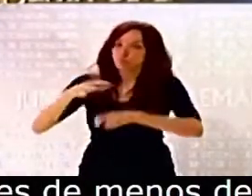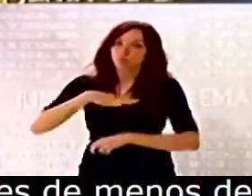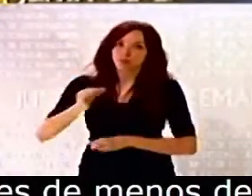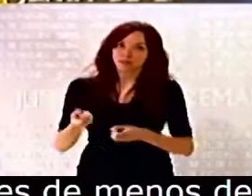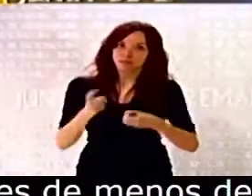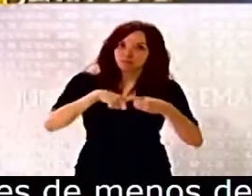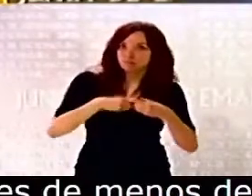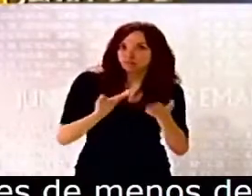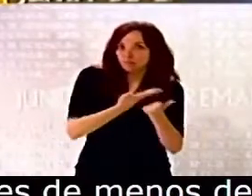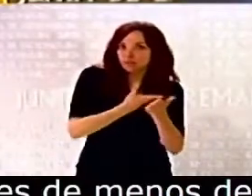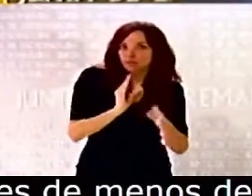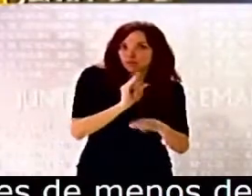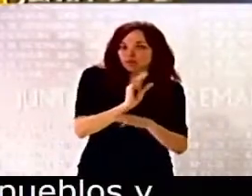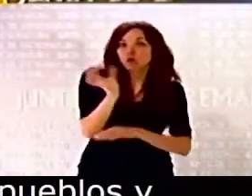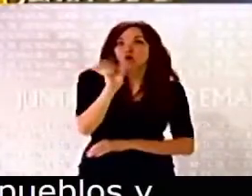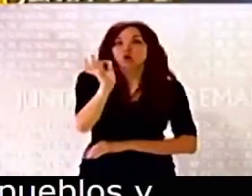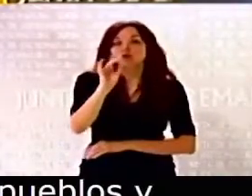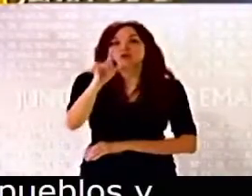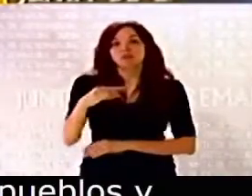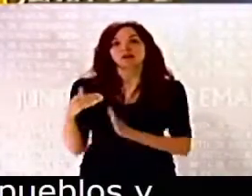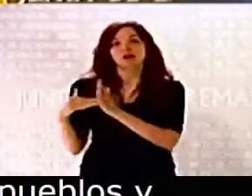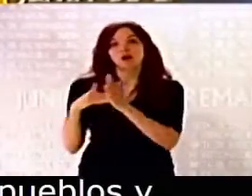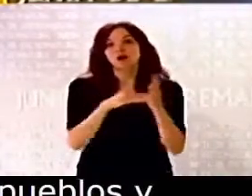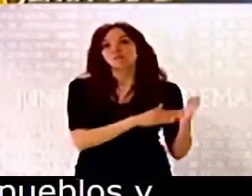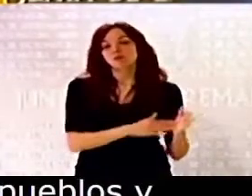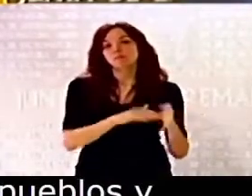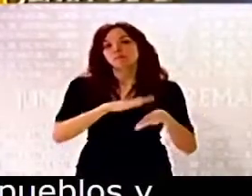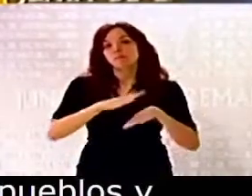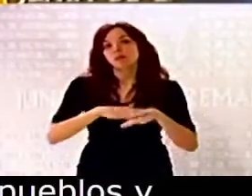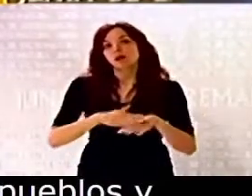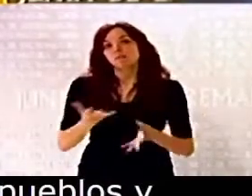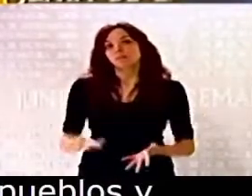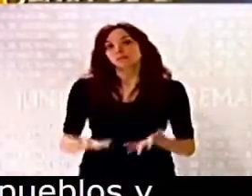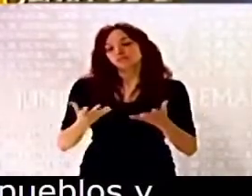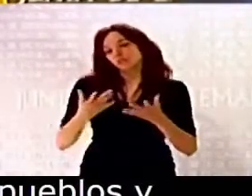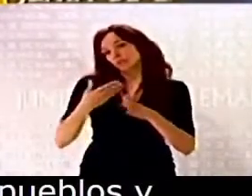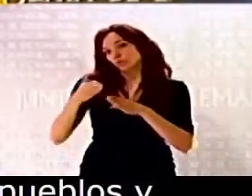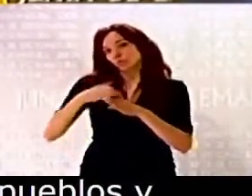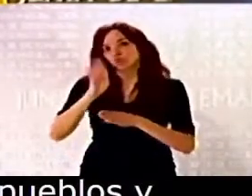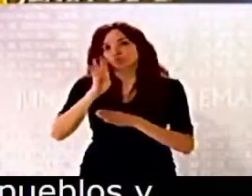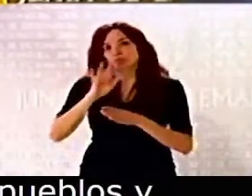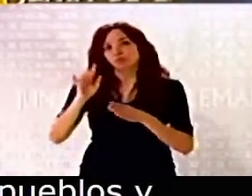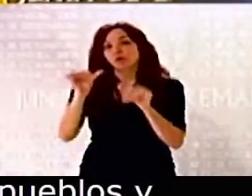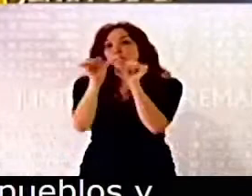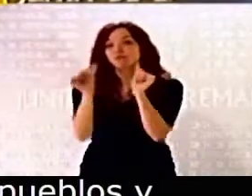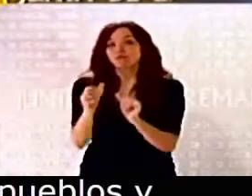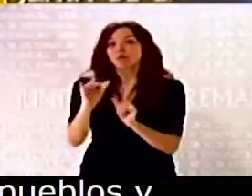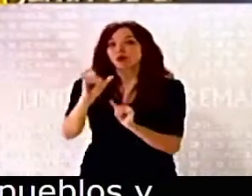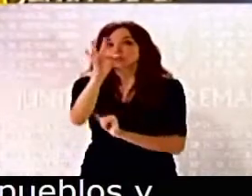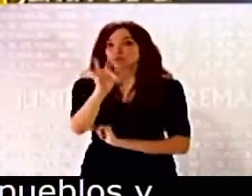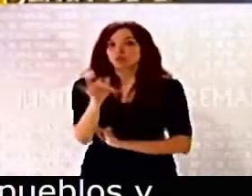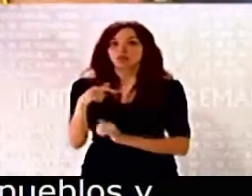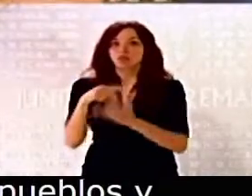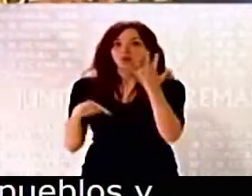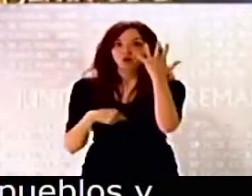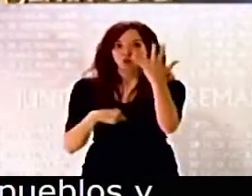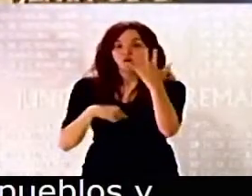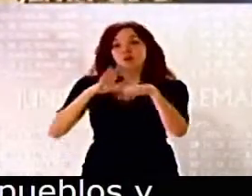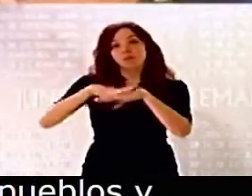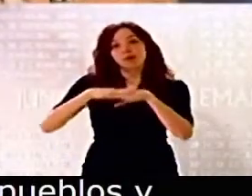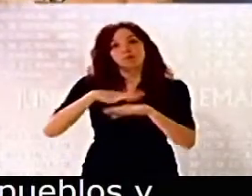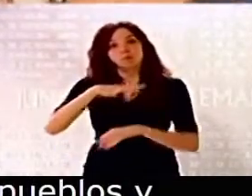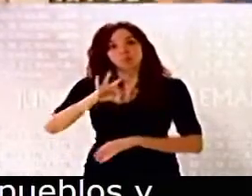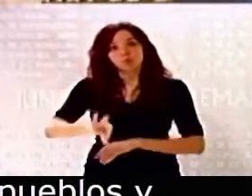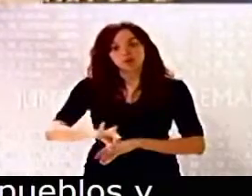de pesaje de camiones de recogida de residuos municipales. En estas 5 modalidades se recogen todas las posibilidades de recogida